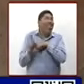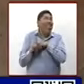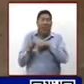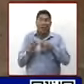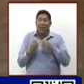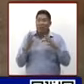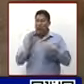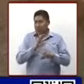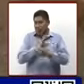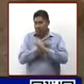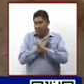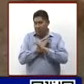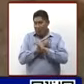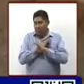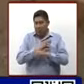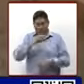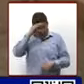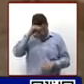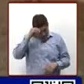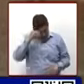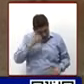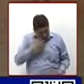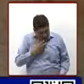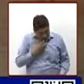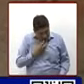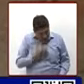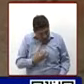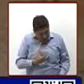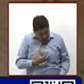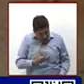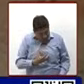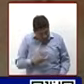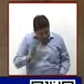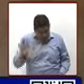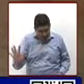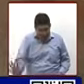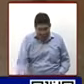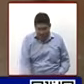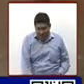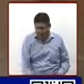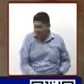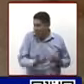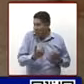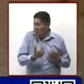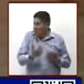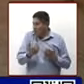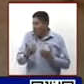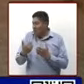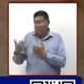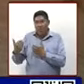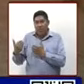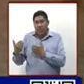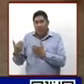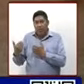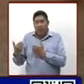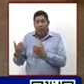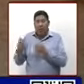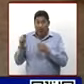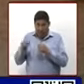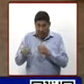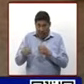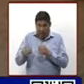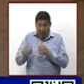en su familia, el hombre que aparece en la pantalla fue quien se lo llevó. Y desde ese momento hasta esta